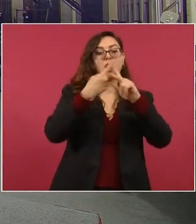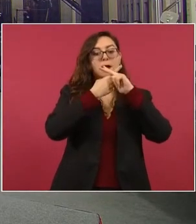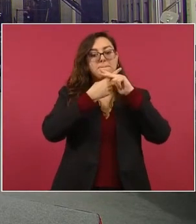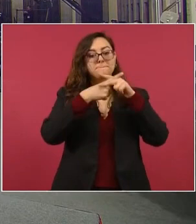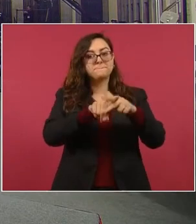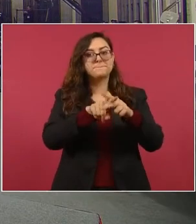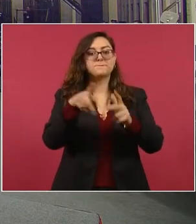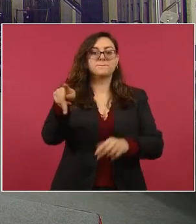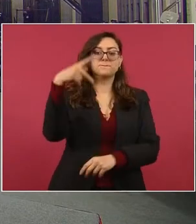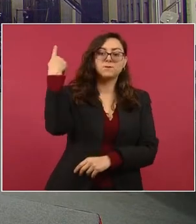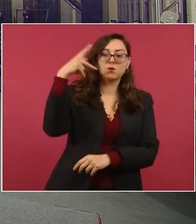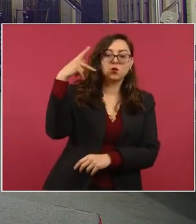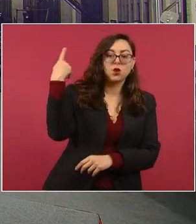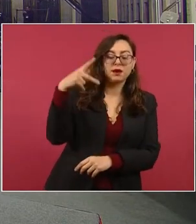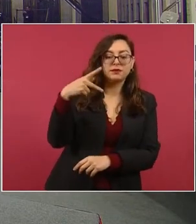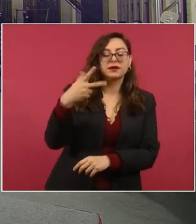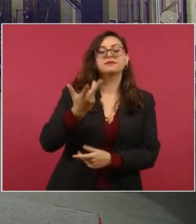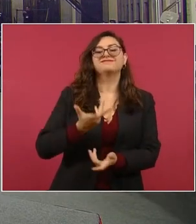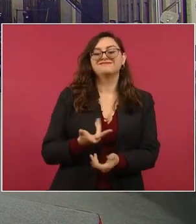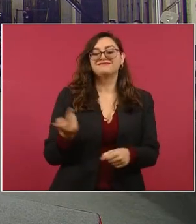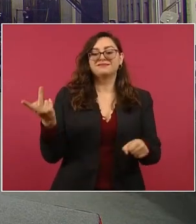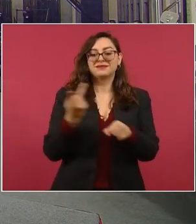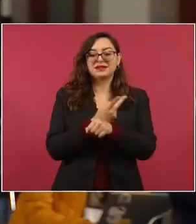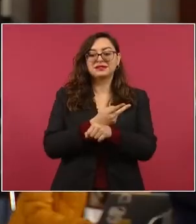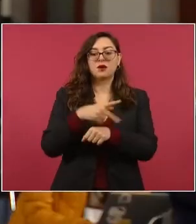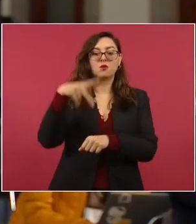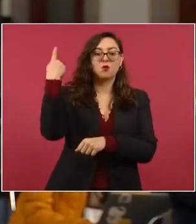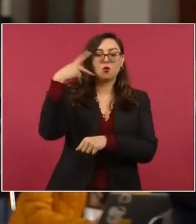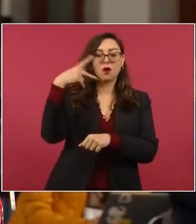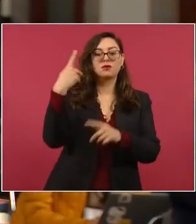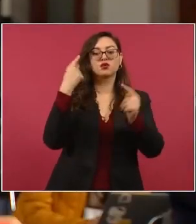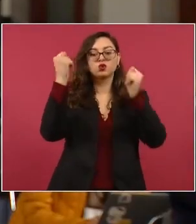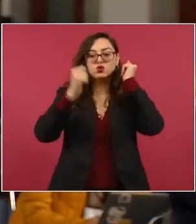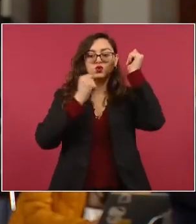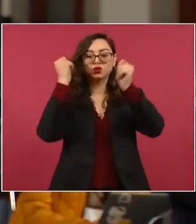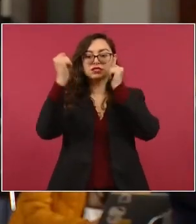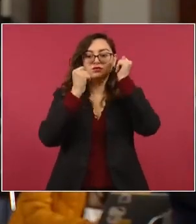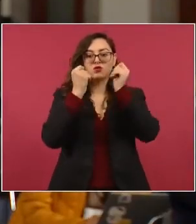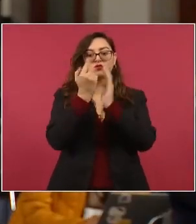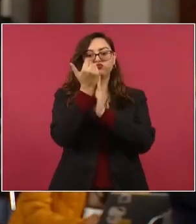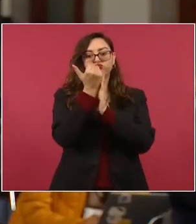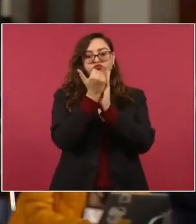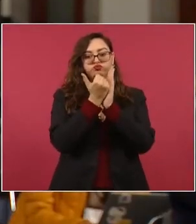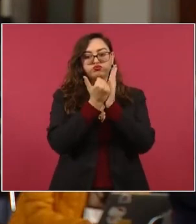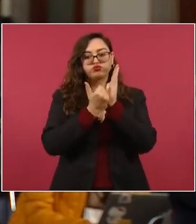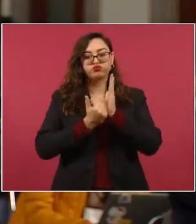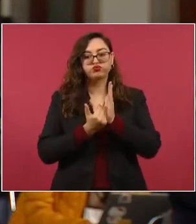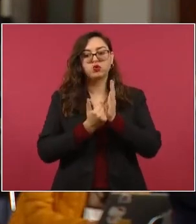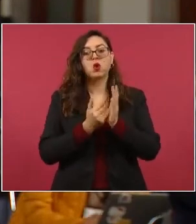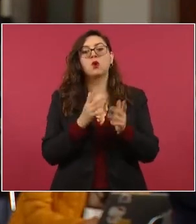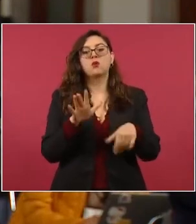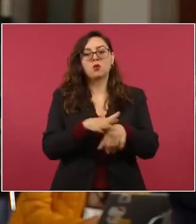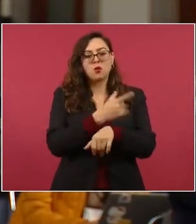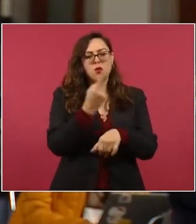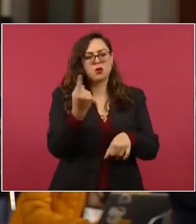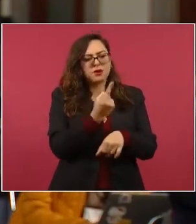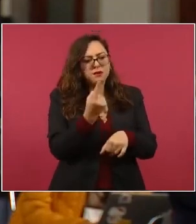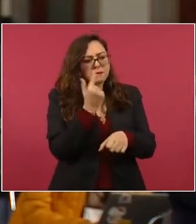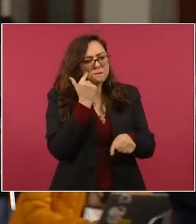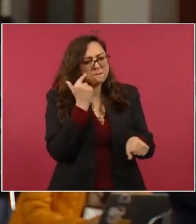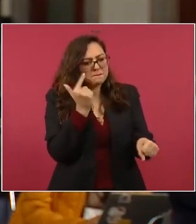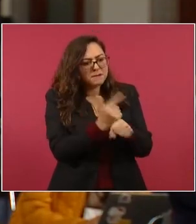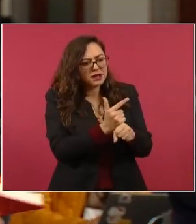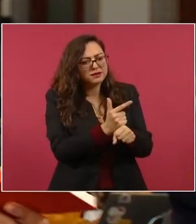desafortunadamente Puebla ha decaído en cuestión turística, porque lejos de ir a promover, pues nos dimos cuenta de que estaba